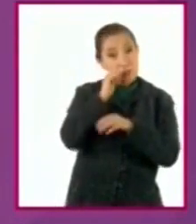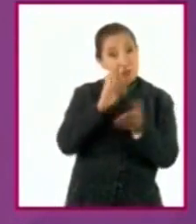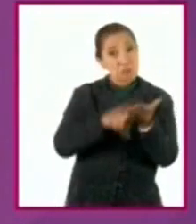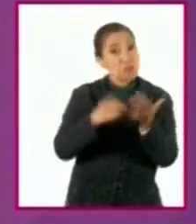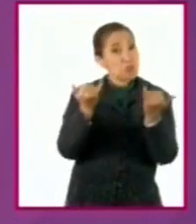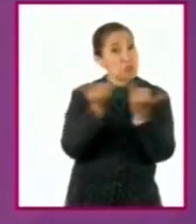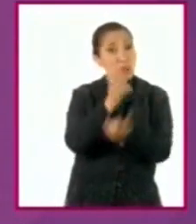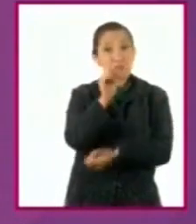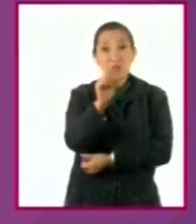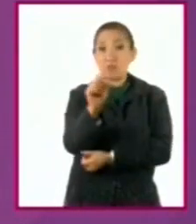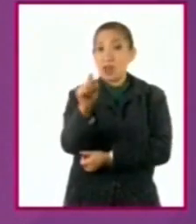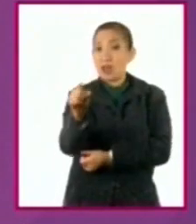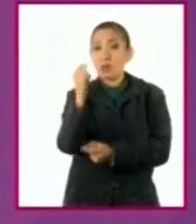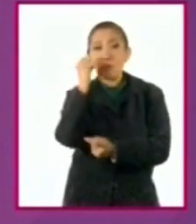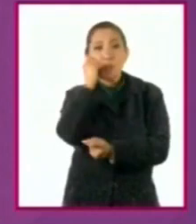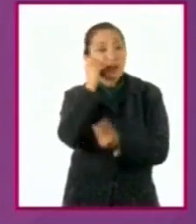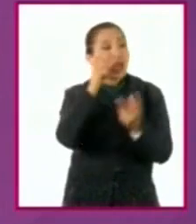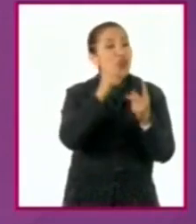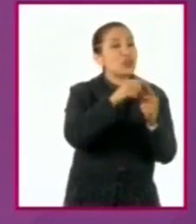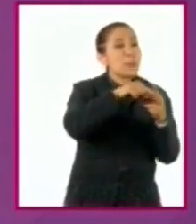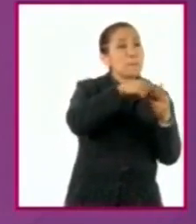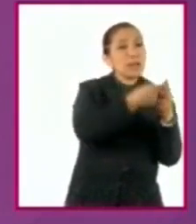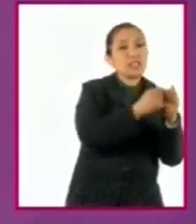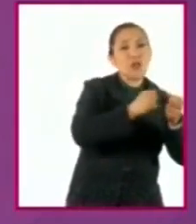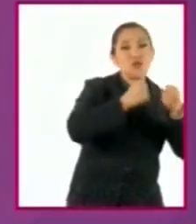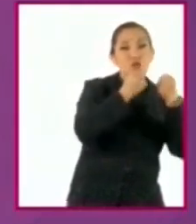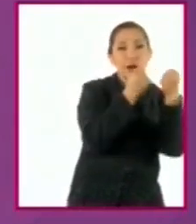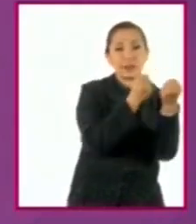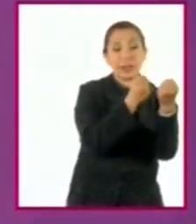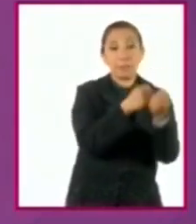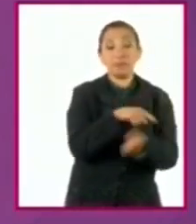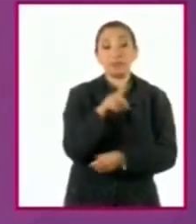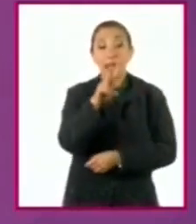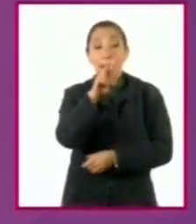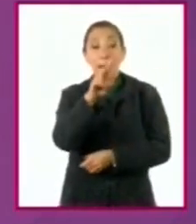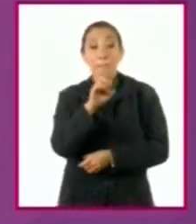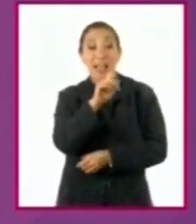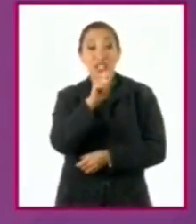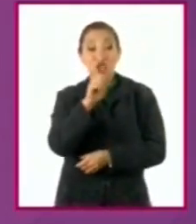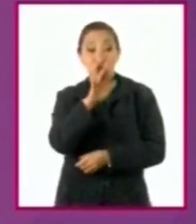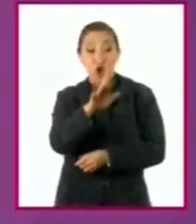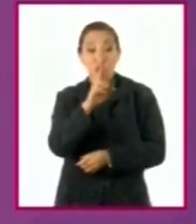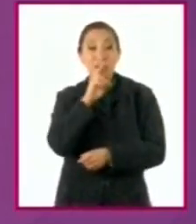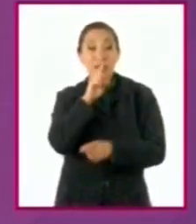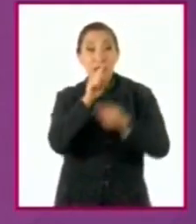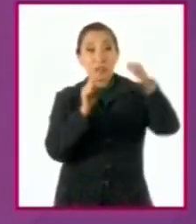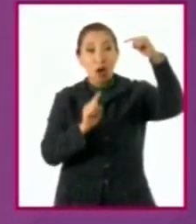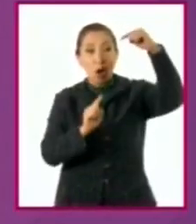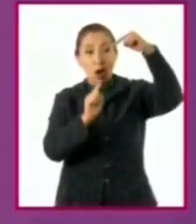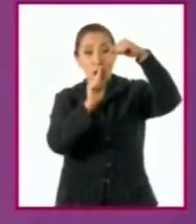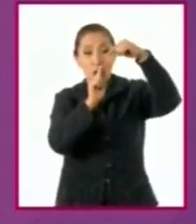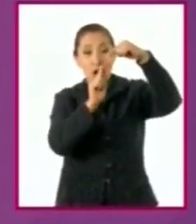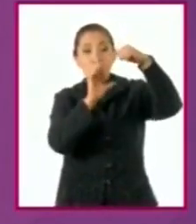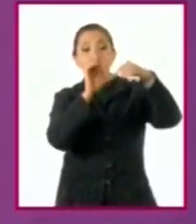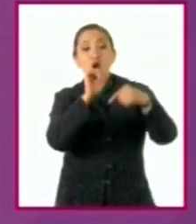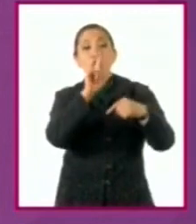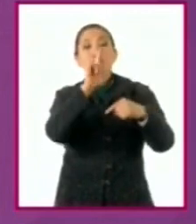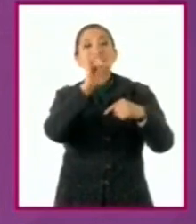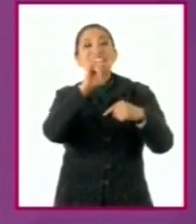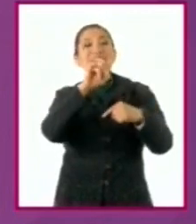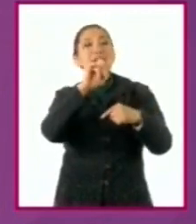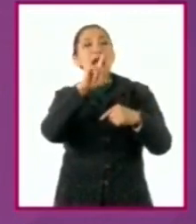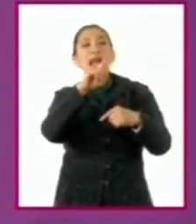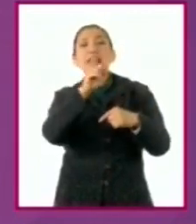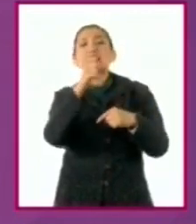válidas, sin importar el origen de la fuerza. Los vectores resultantes son colineales, es